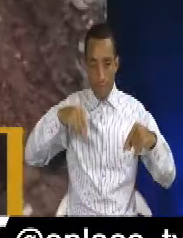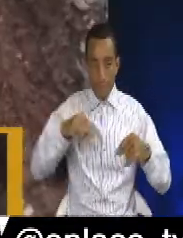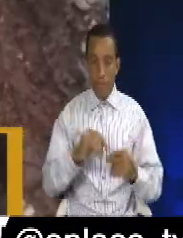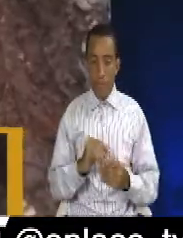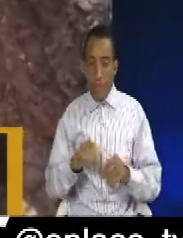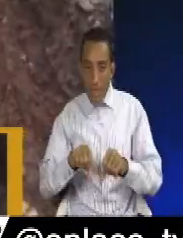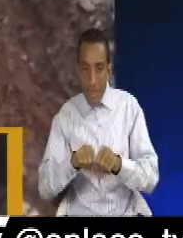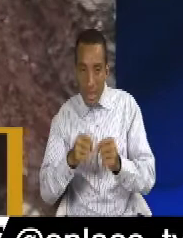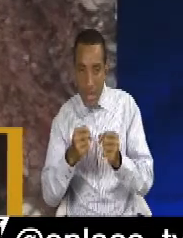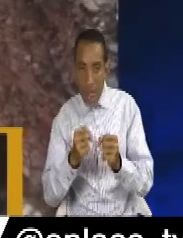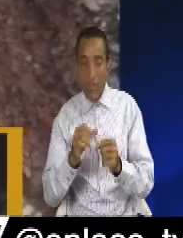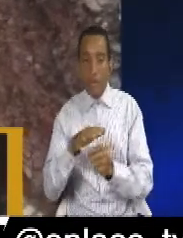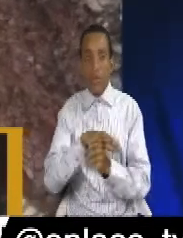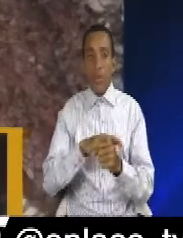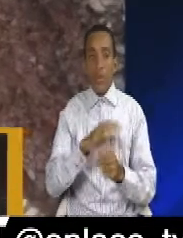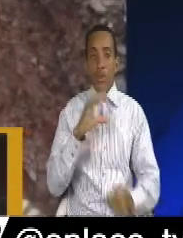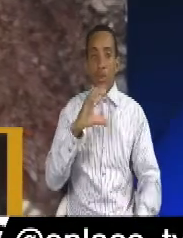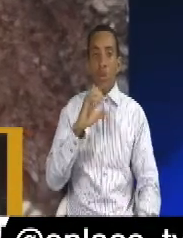barrio Coviva.